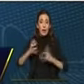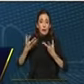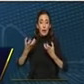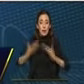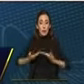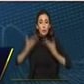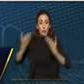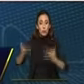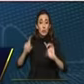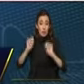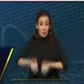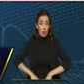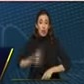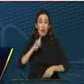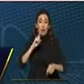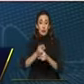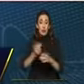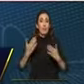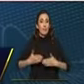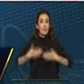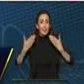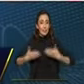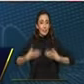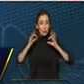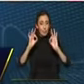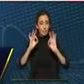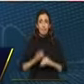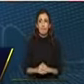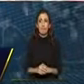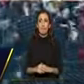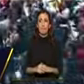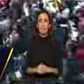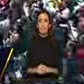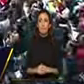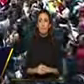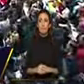Cuenca. Y así se lo ha hecho. Les felicito.